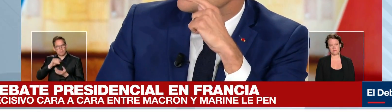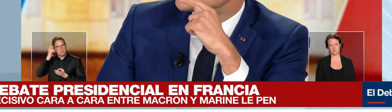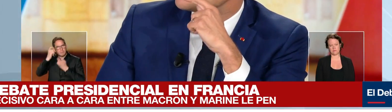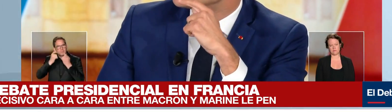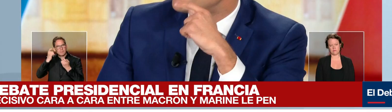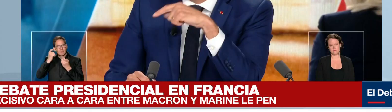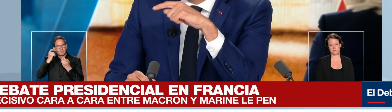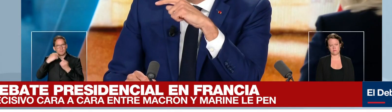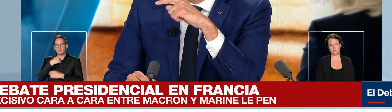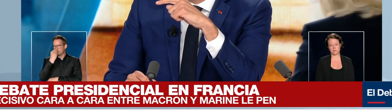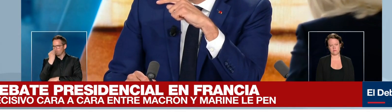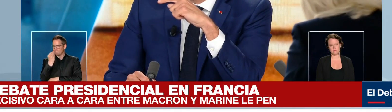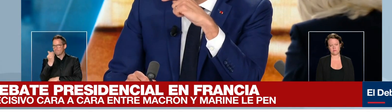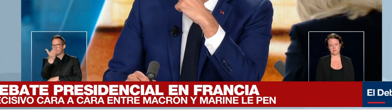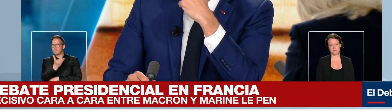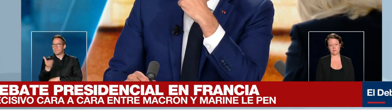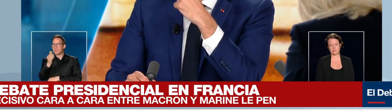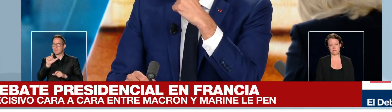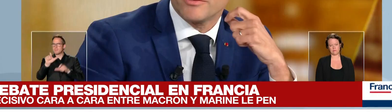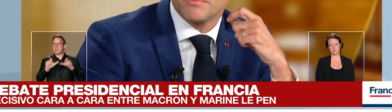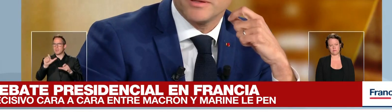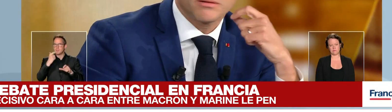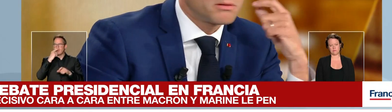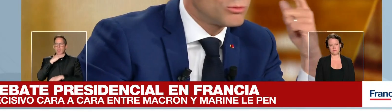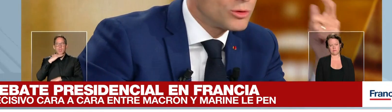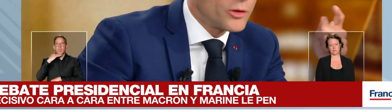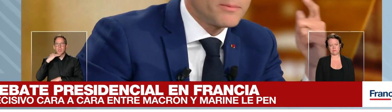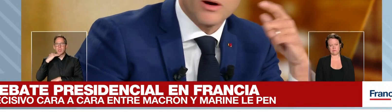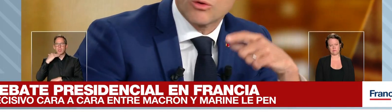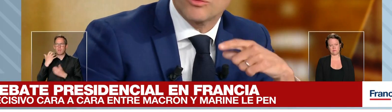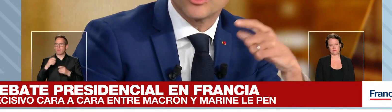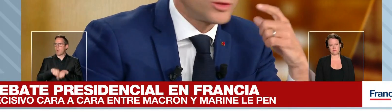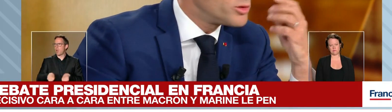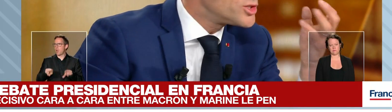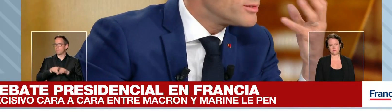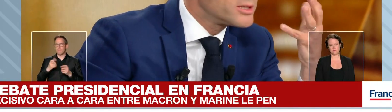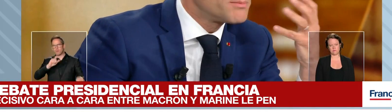que los compatriotas quieren un cambio de práctica, y eso es lo que más me golpeó.